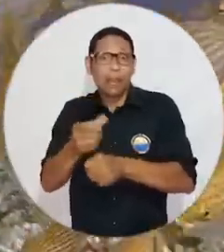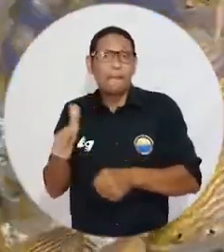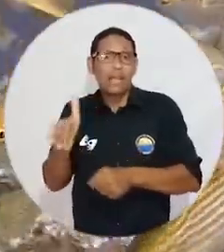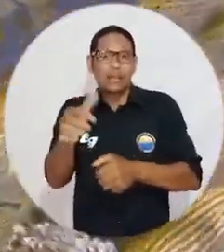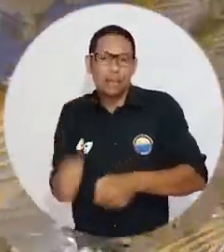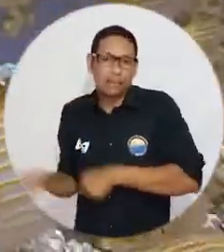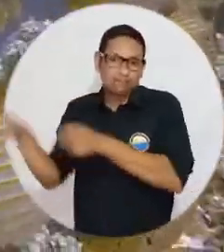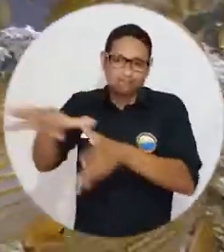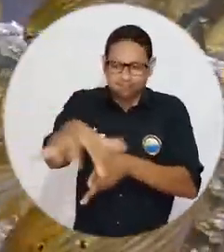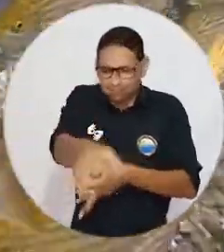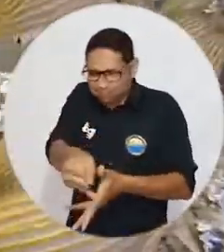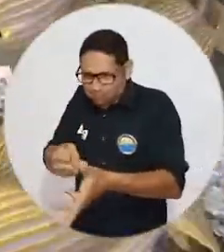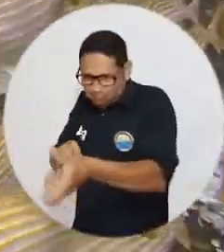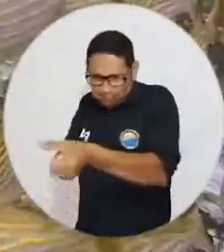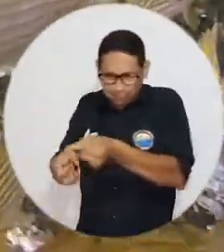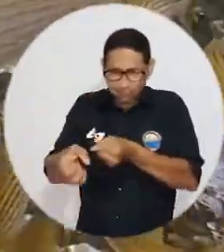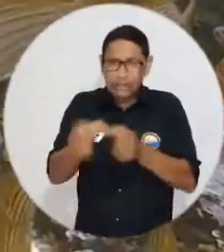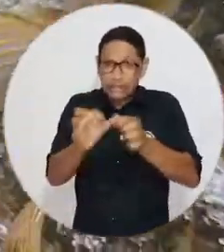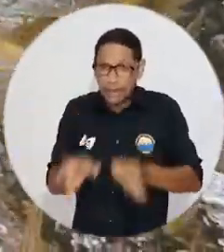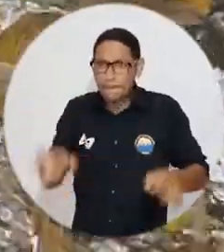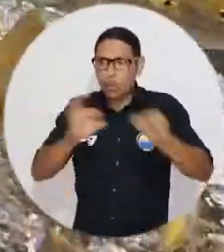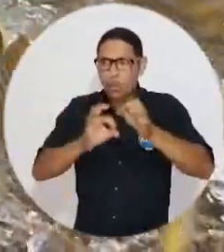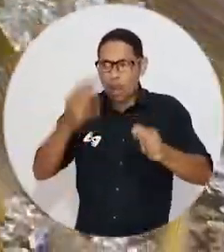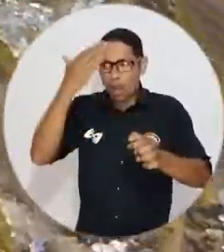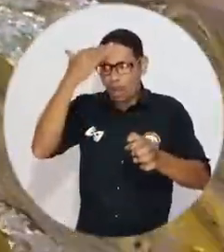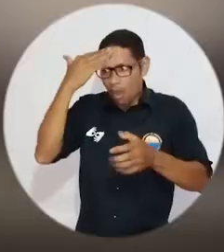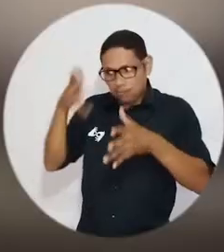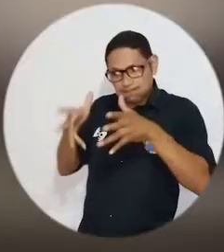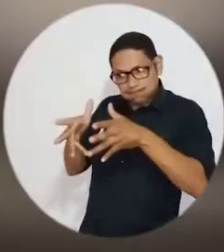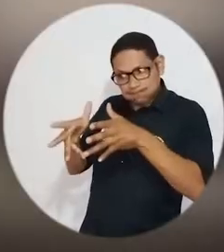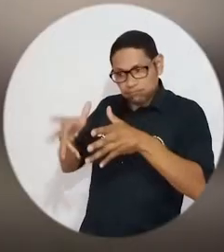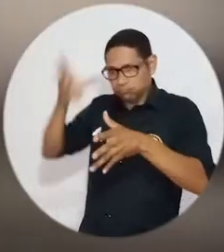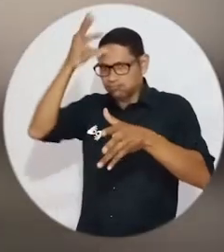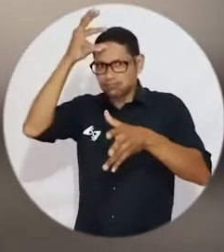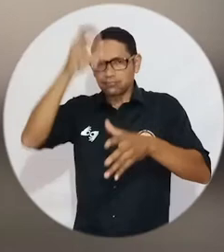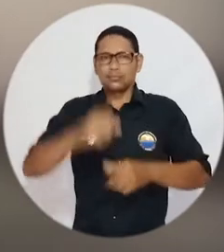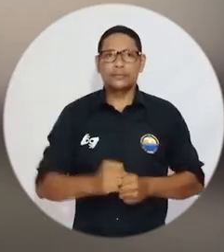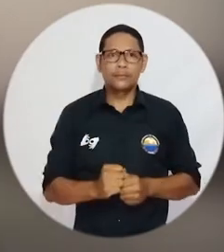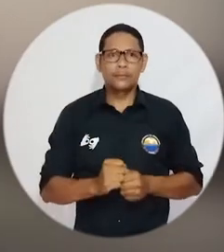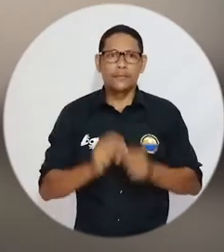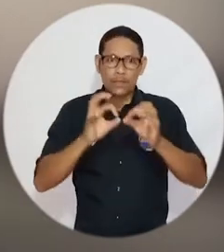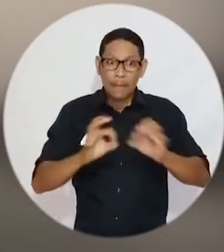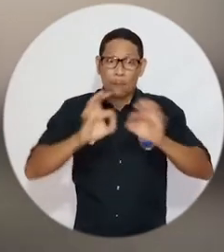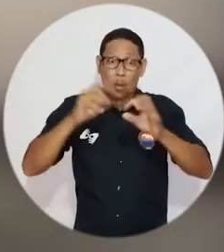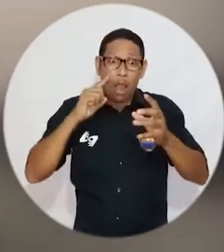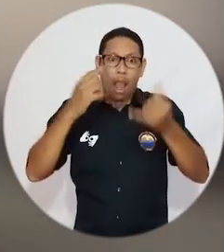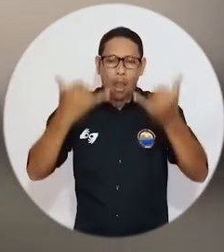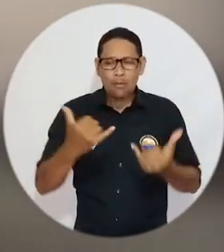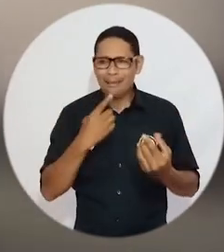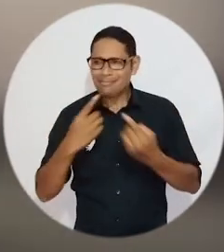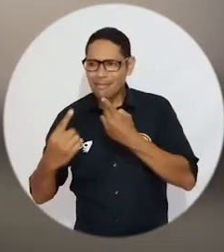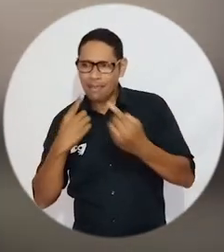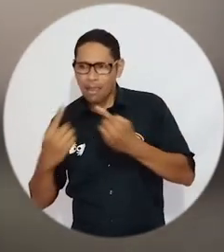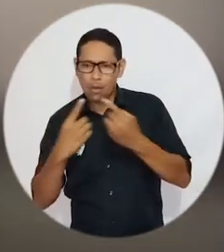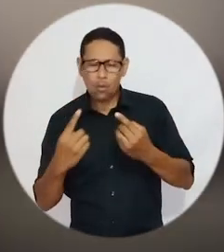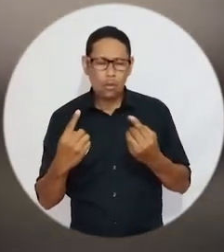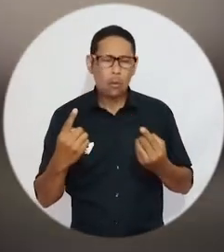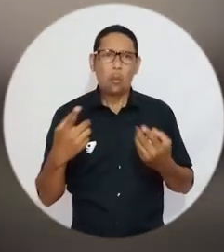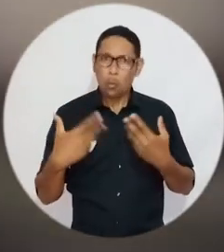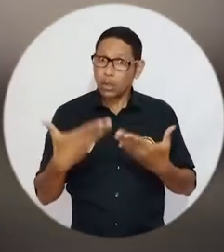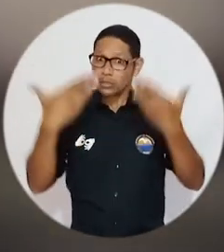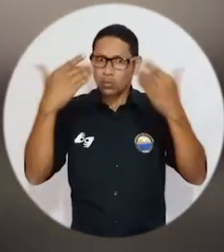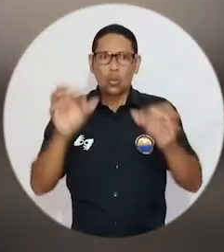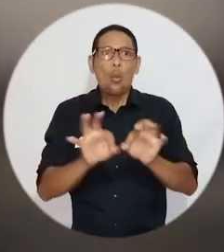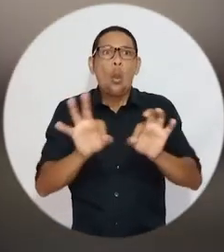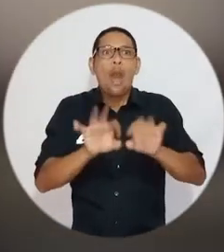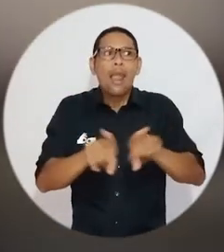pescadores y que es necesario pues contar con el conocimiento. A buena hora, este diálogo va a servir como